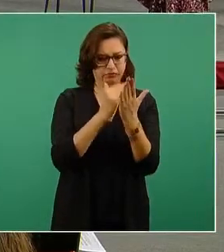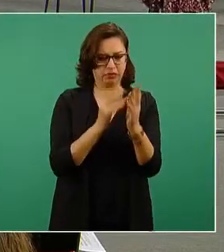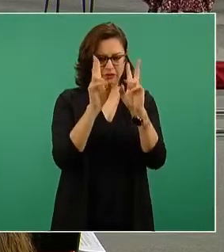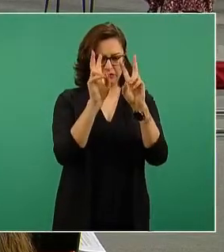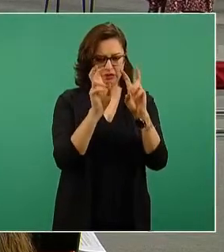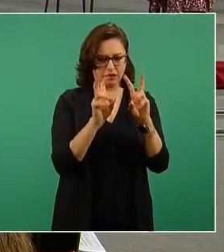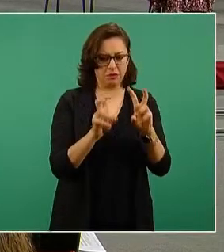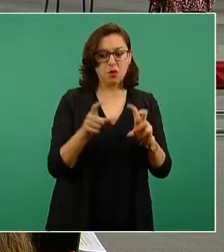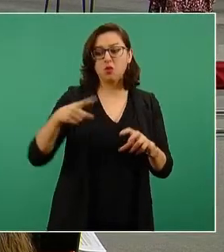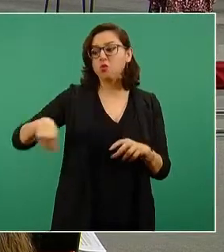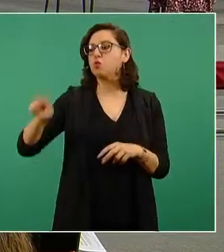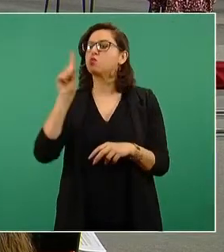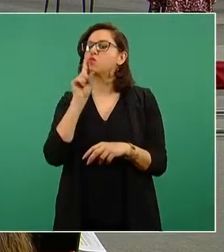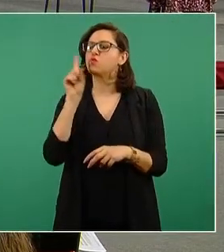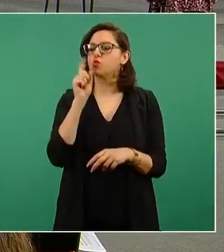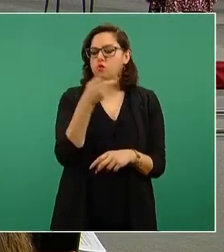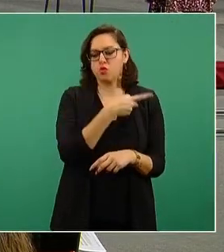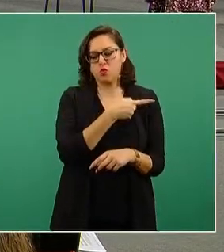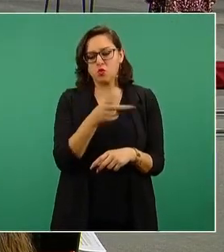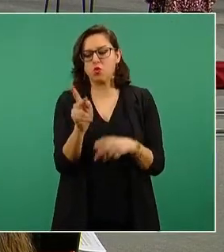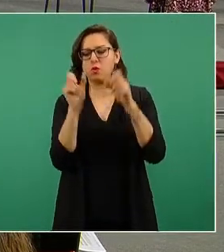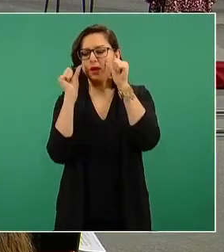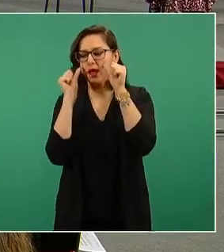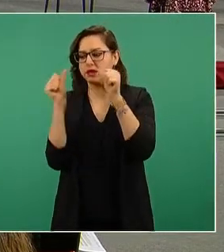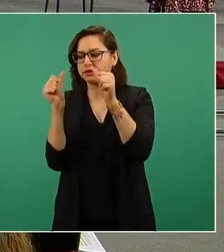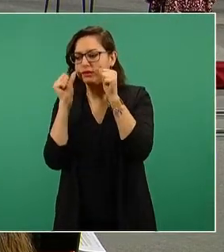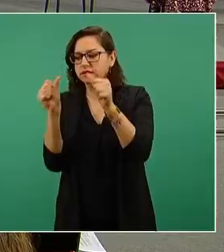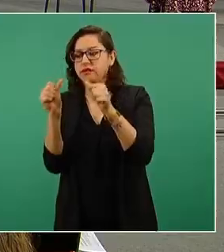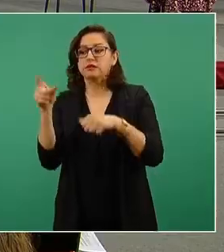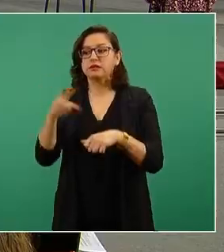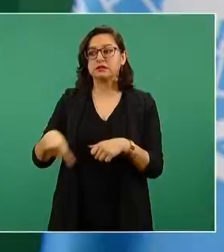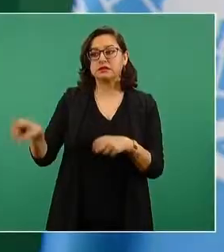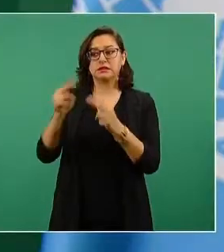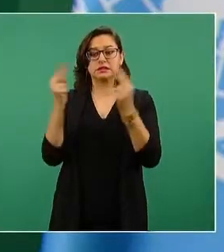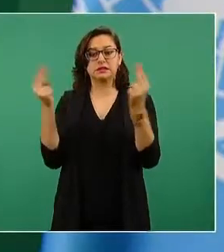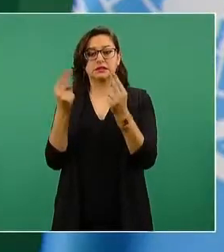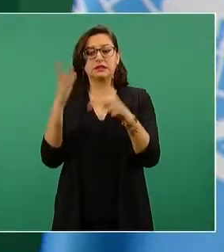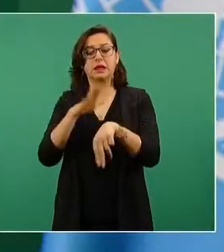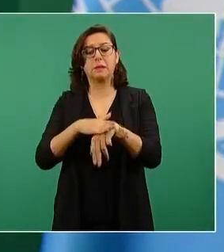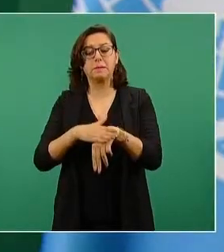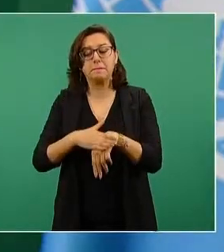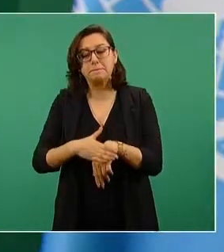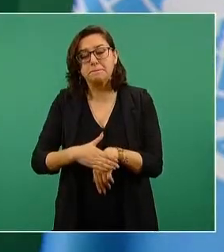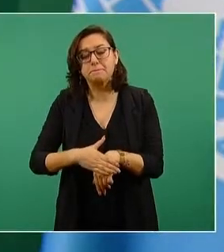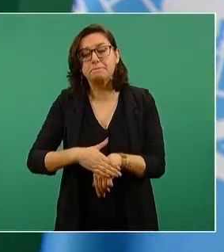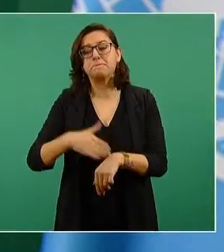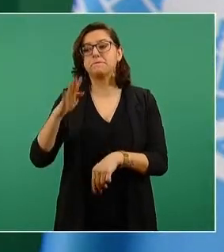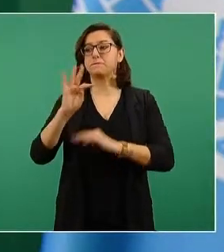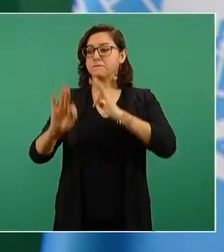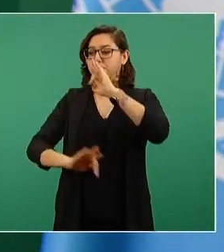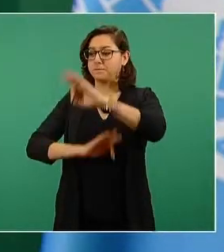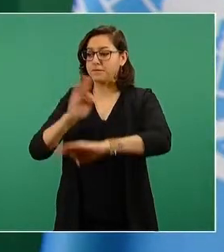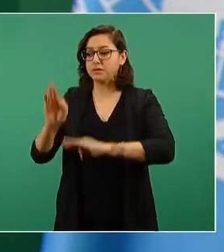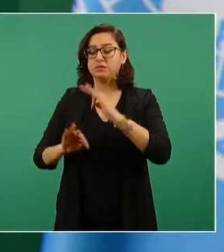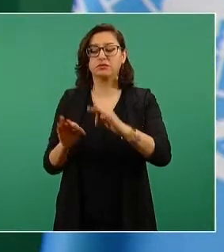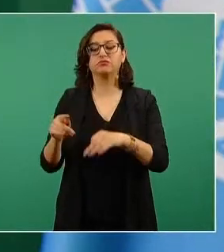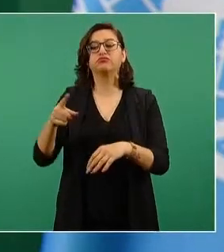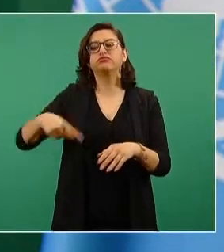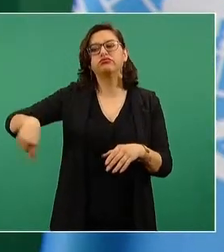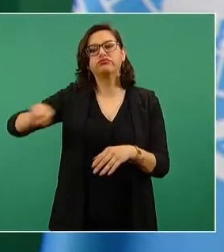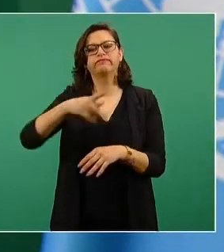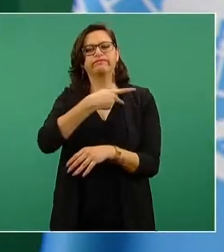que menos tienen, a las que mayor atención reclaman por su situación de marginación, pobreza